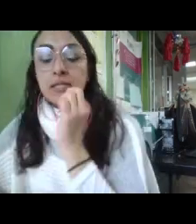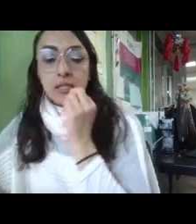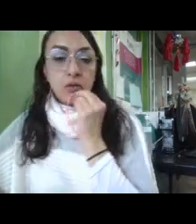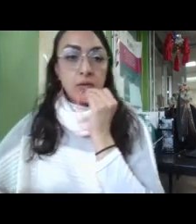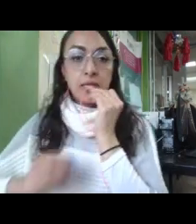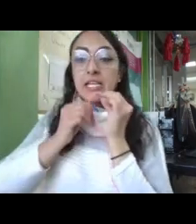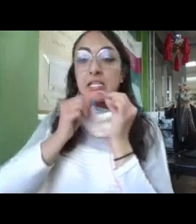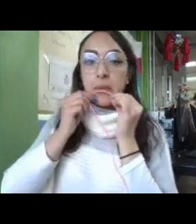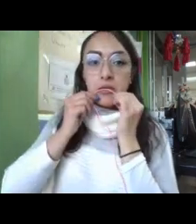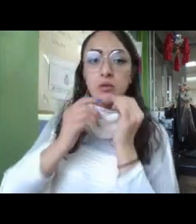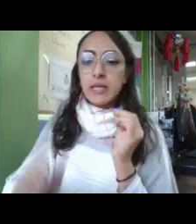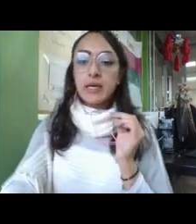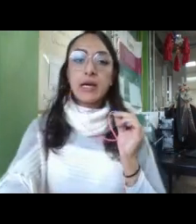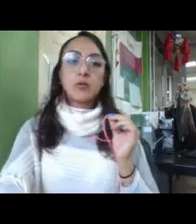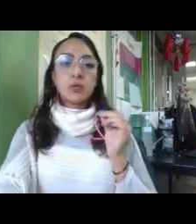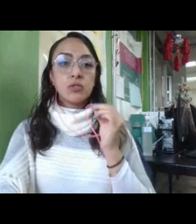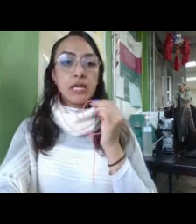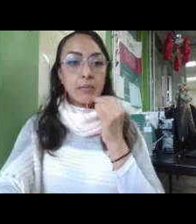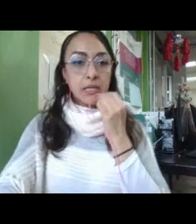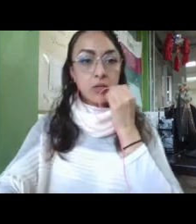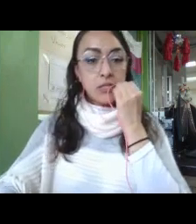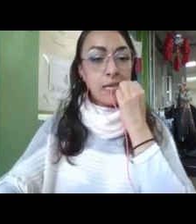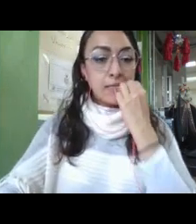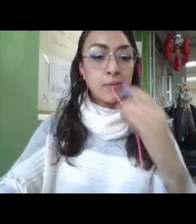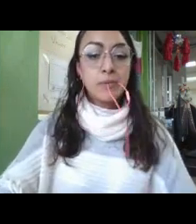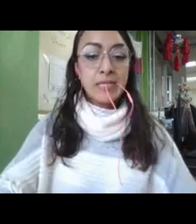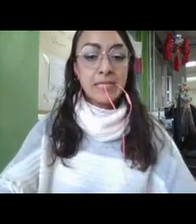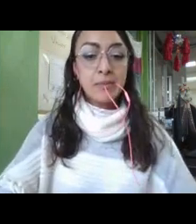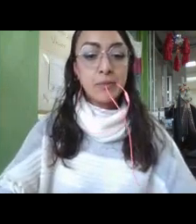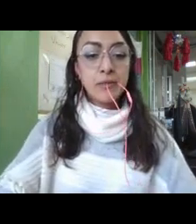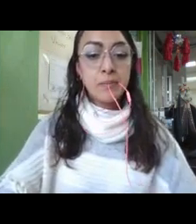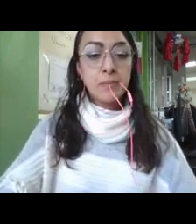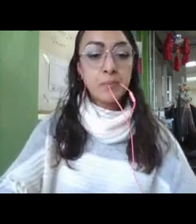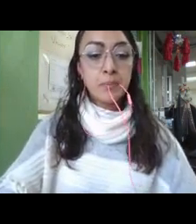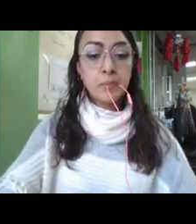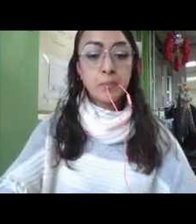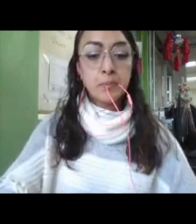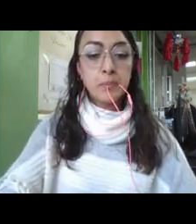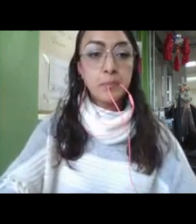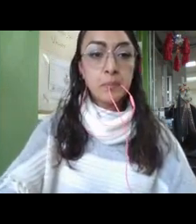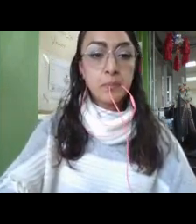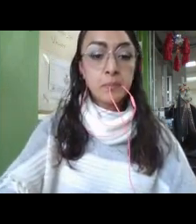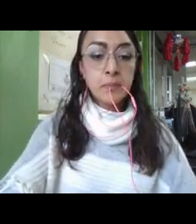una oración que en español tenga algunos elementos, por ejemplo,